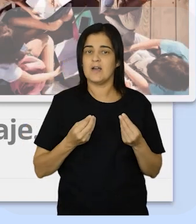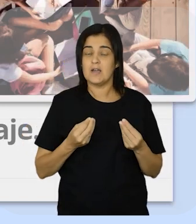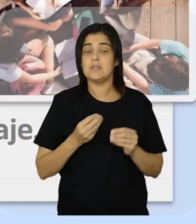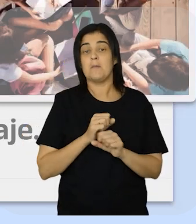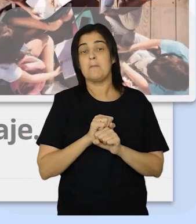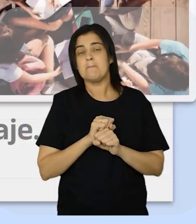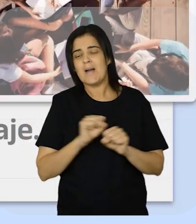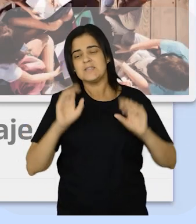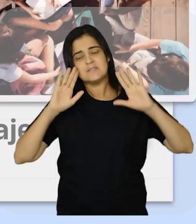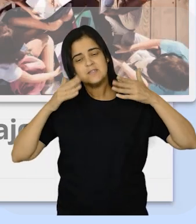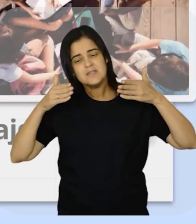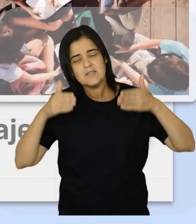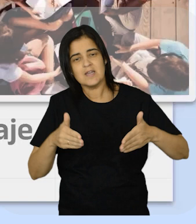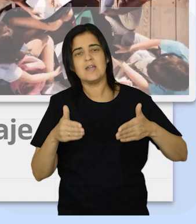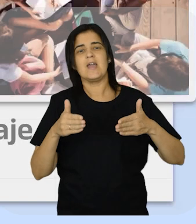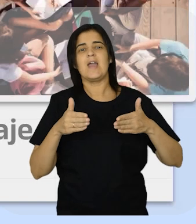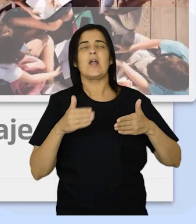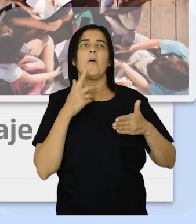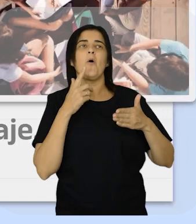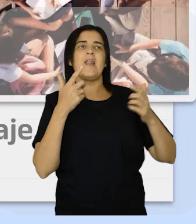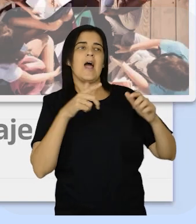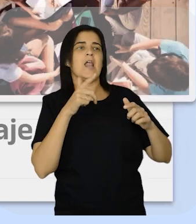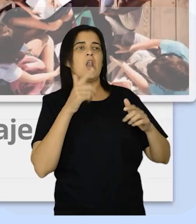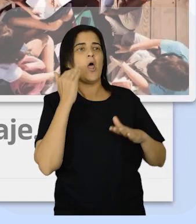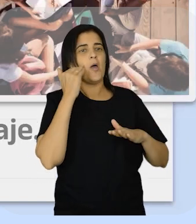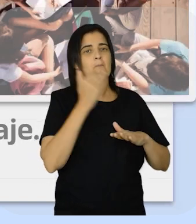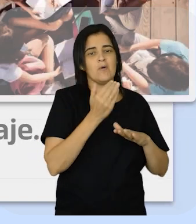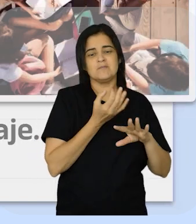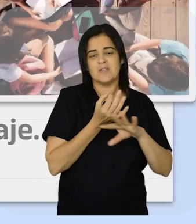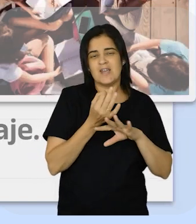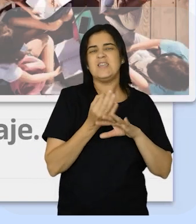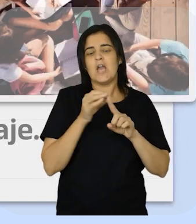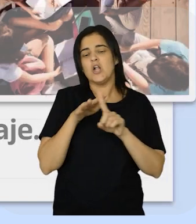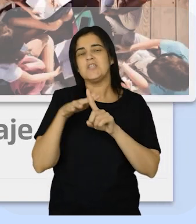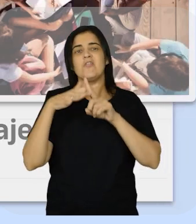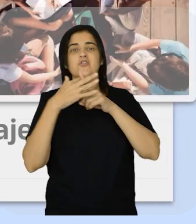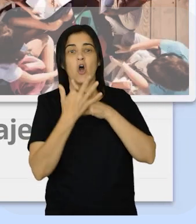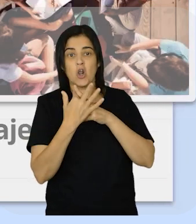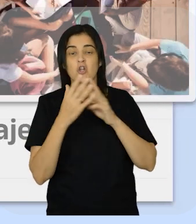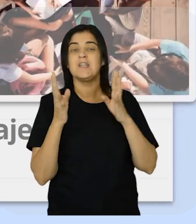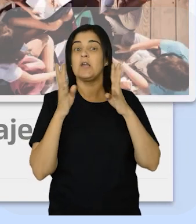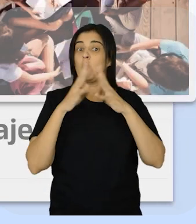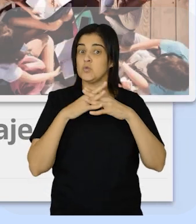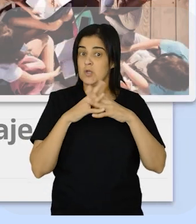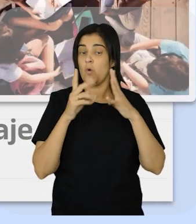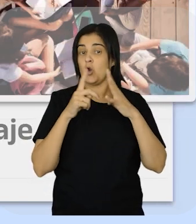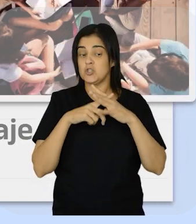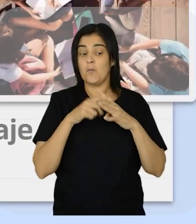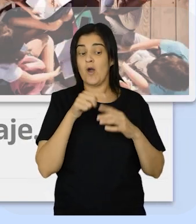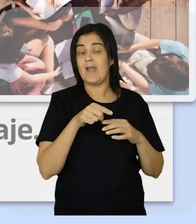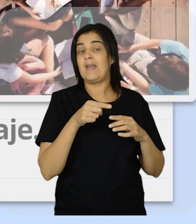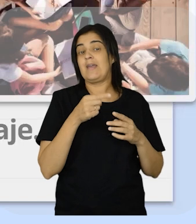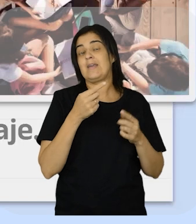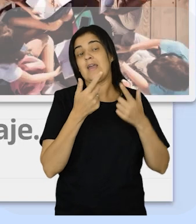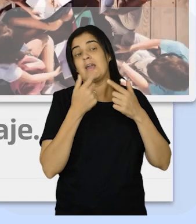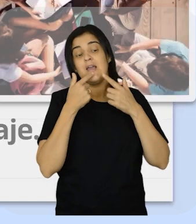poner más atención en el agua y en las cosas que el agua, en los entornos inclusivos que el agua está generando para